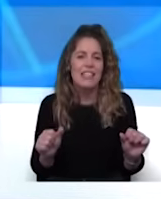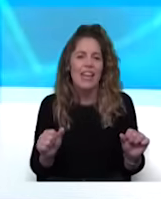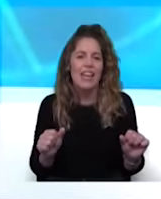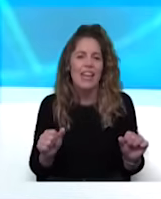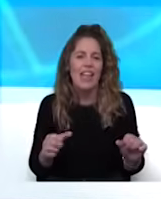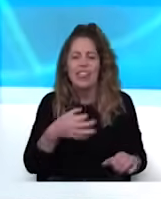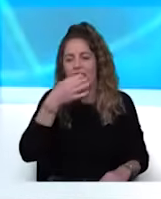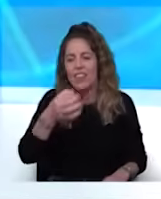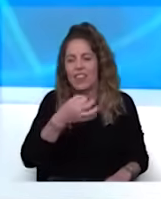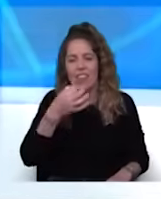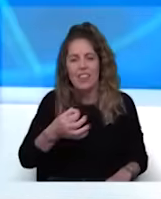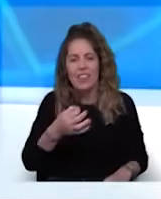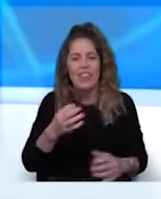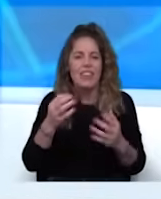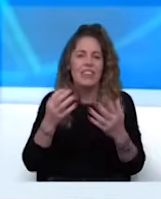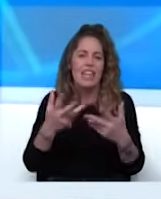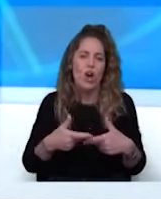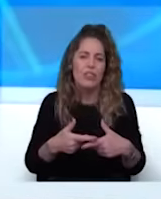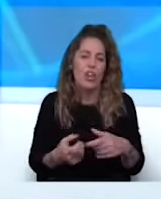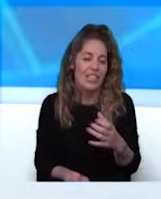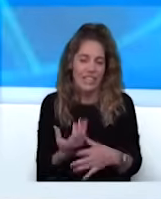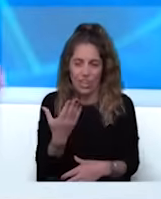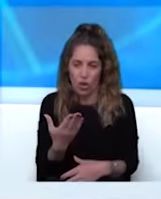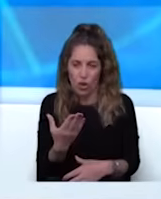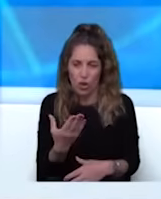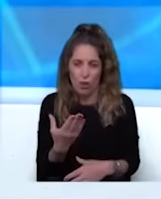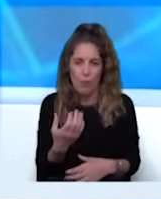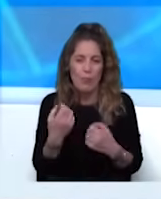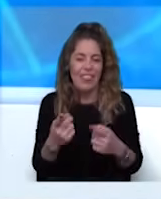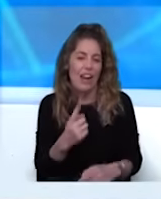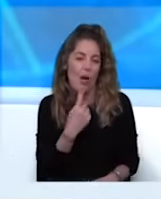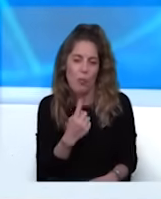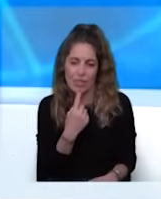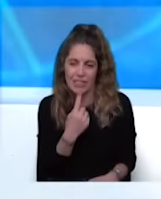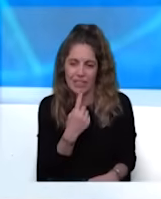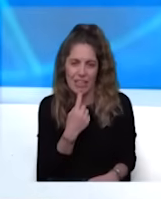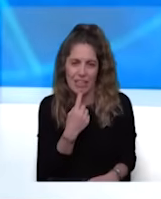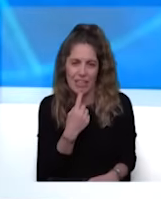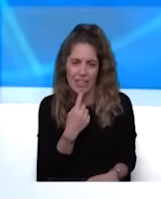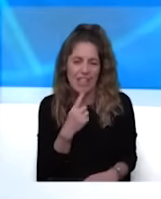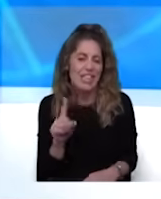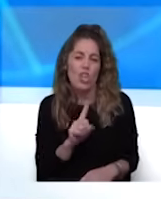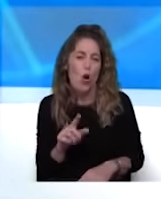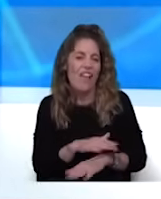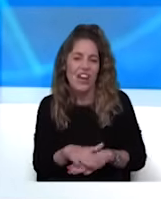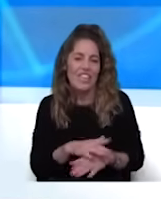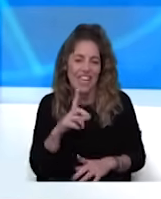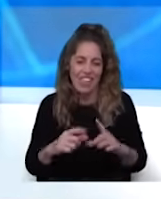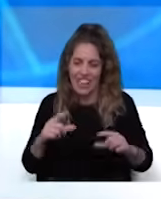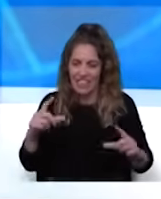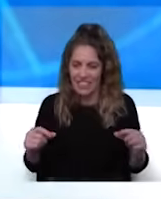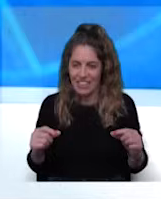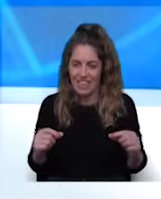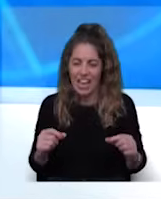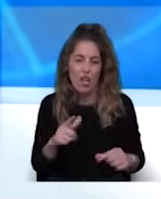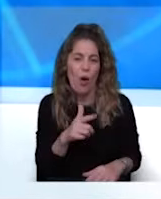públicas desde la organización que se creó para establecer las políticas sin ninguna base estadística sin